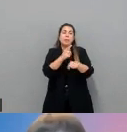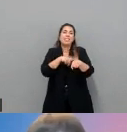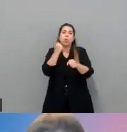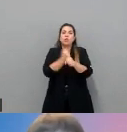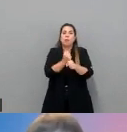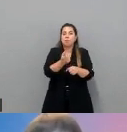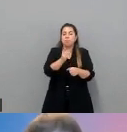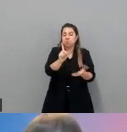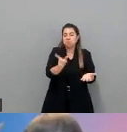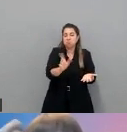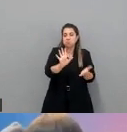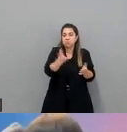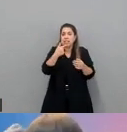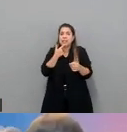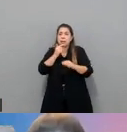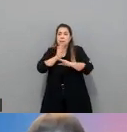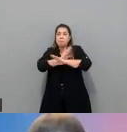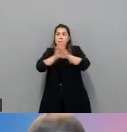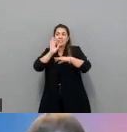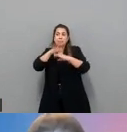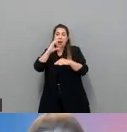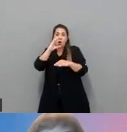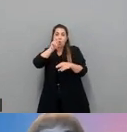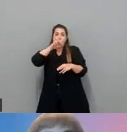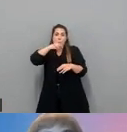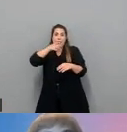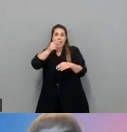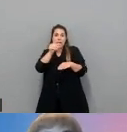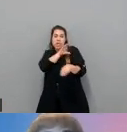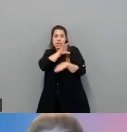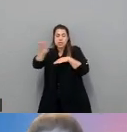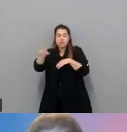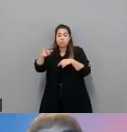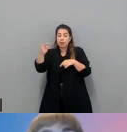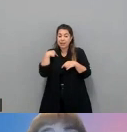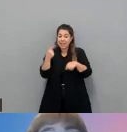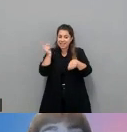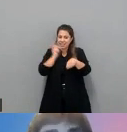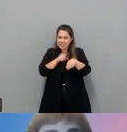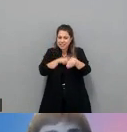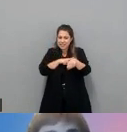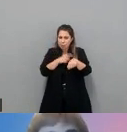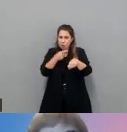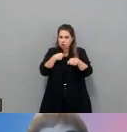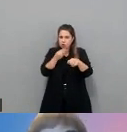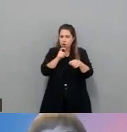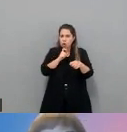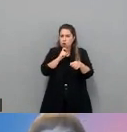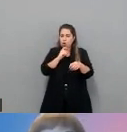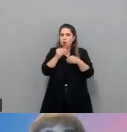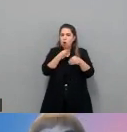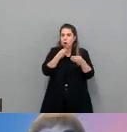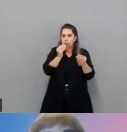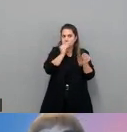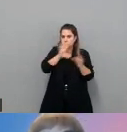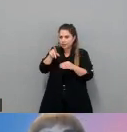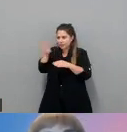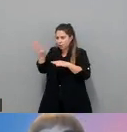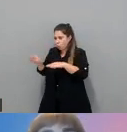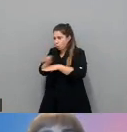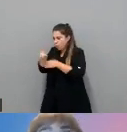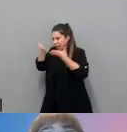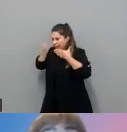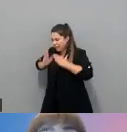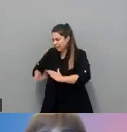queda exclusivamente la prestación CUME, ese tiempo lo voy a dedicar a cuidar a mi hijo y a mi hija con